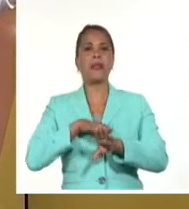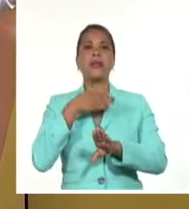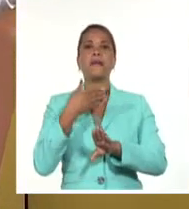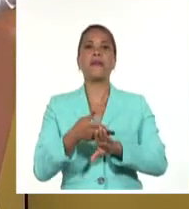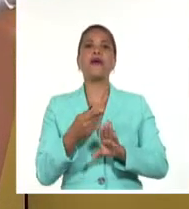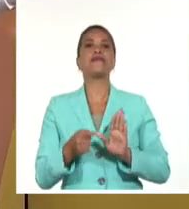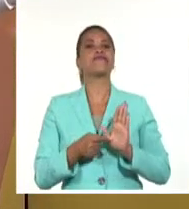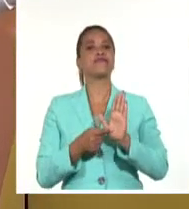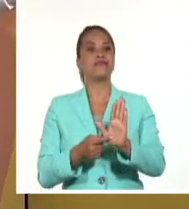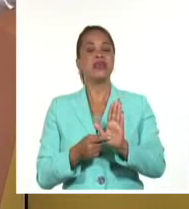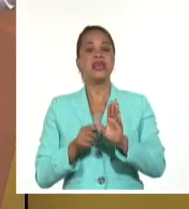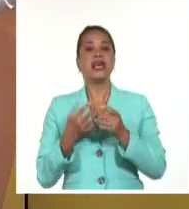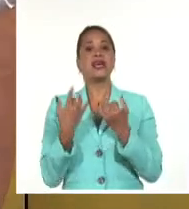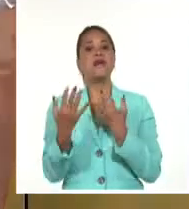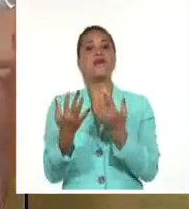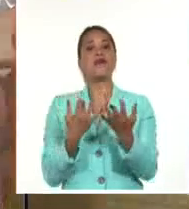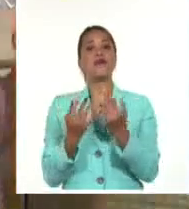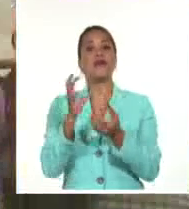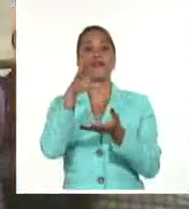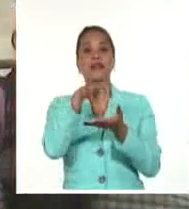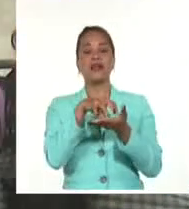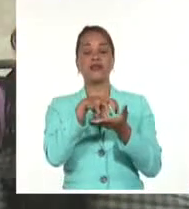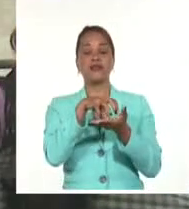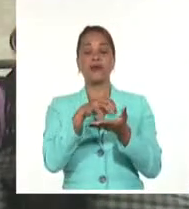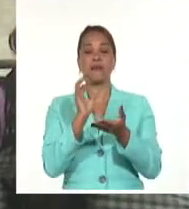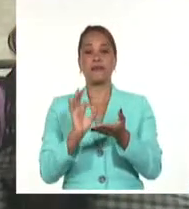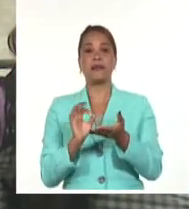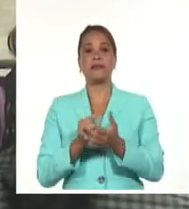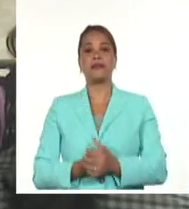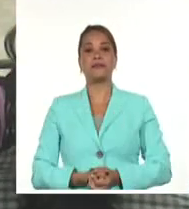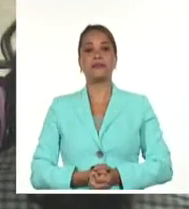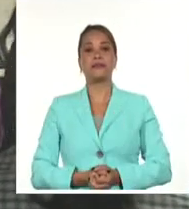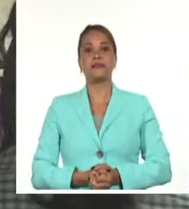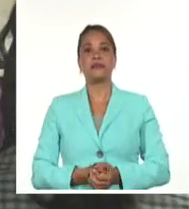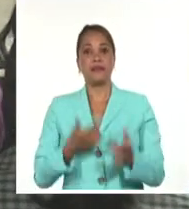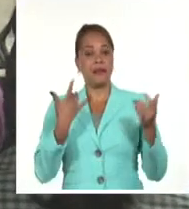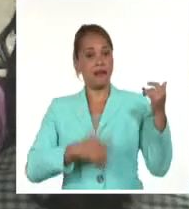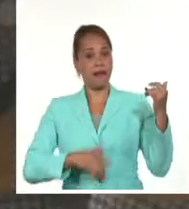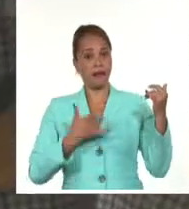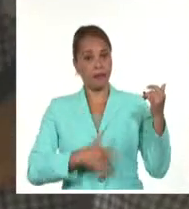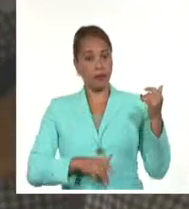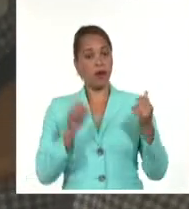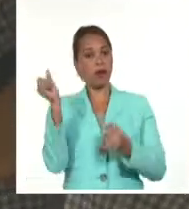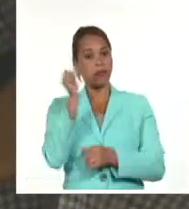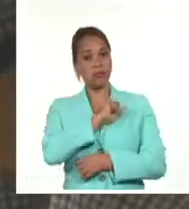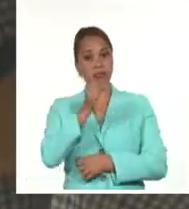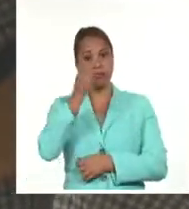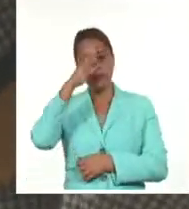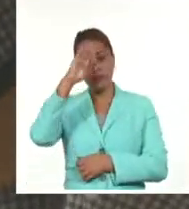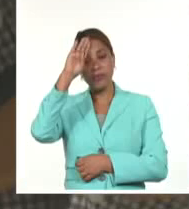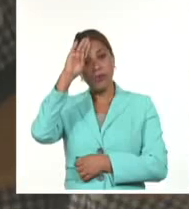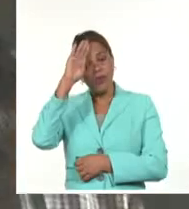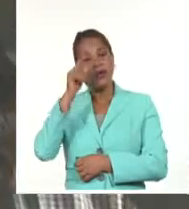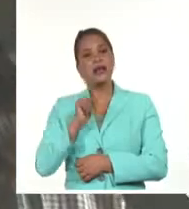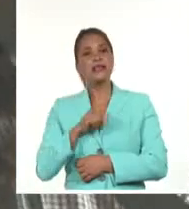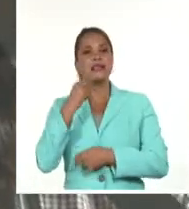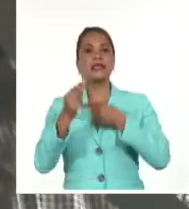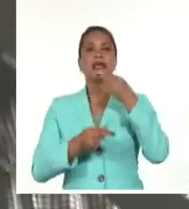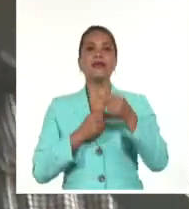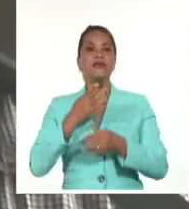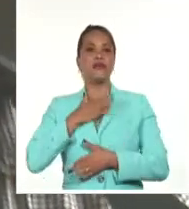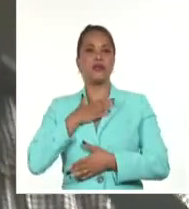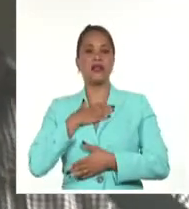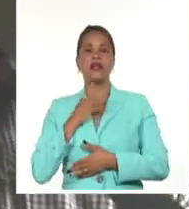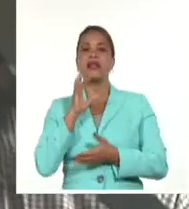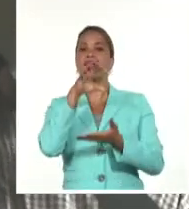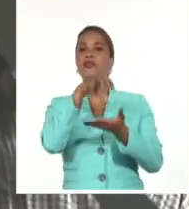en el bulevar de esa ciudad la droga como esencia la expresión de la música cubana centro de soporte de hecho propio en la